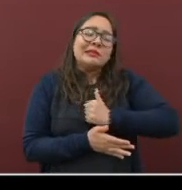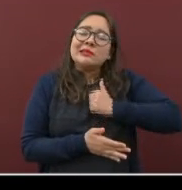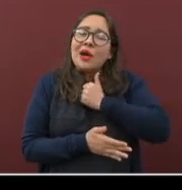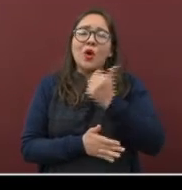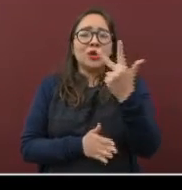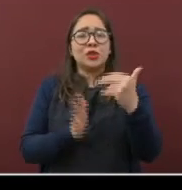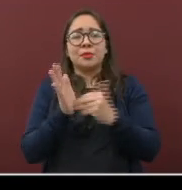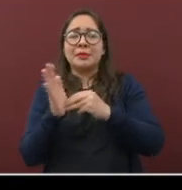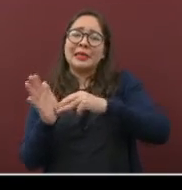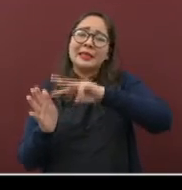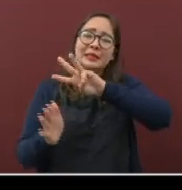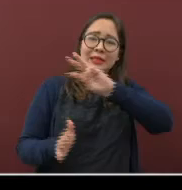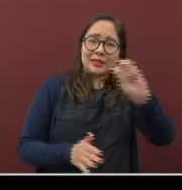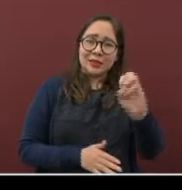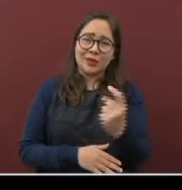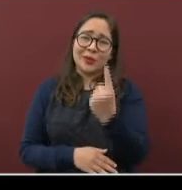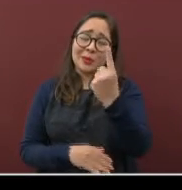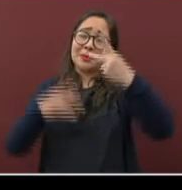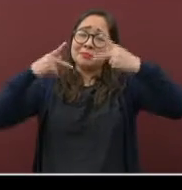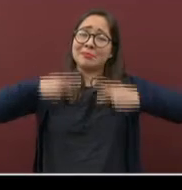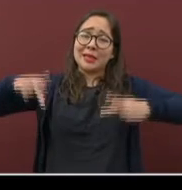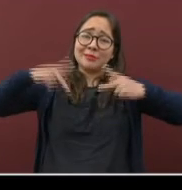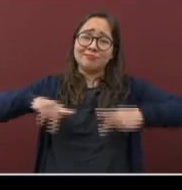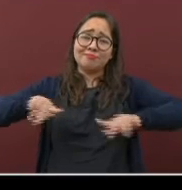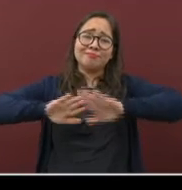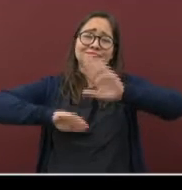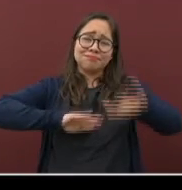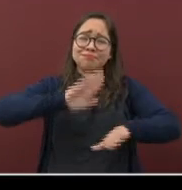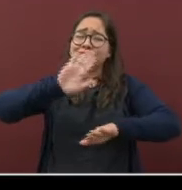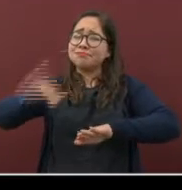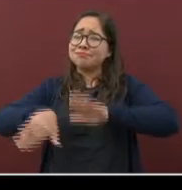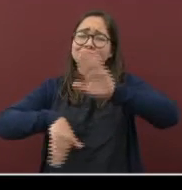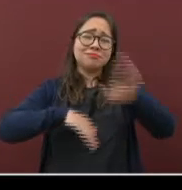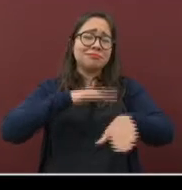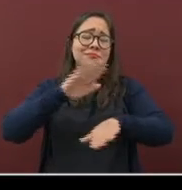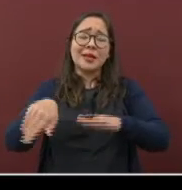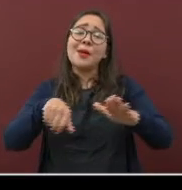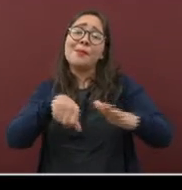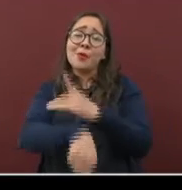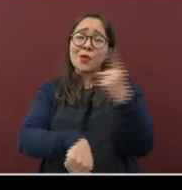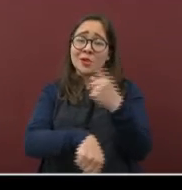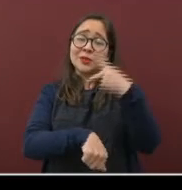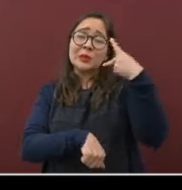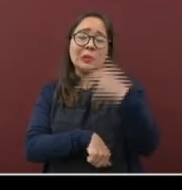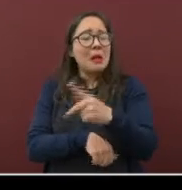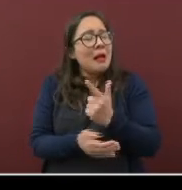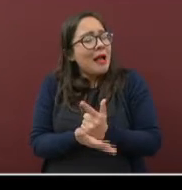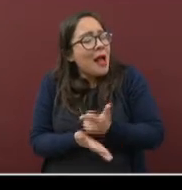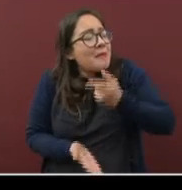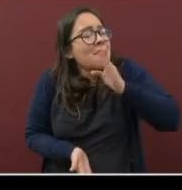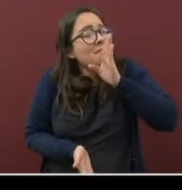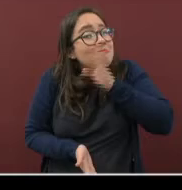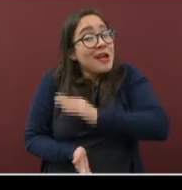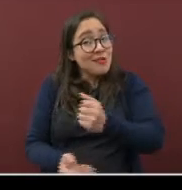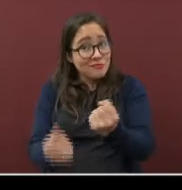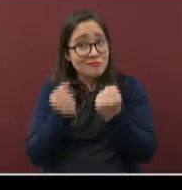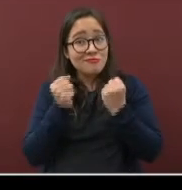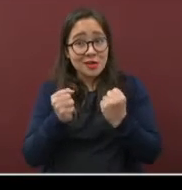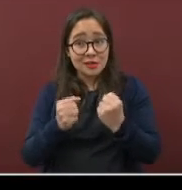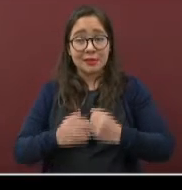301 enfermos tuvieron un desenlace fatal debido a las complicaciones que presentaron